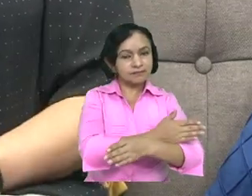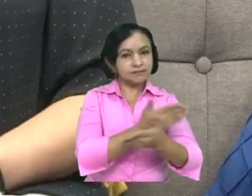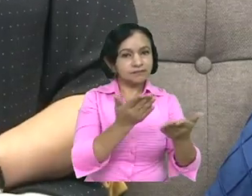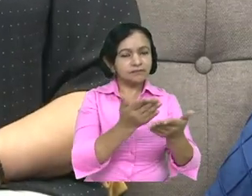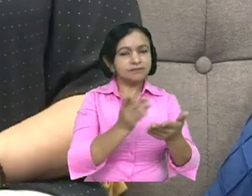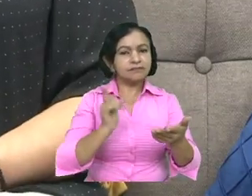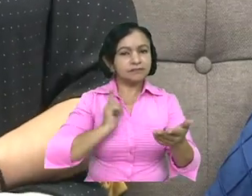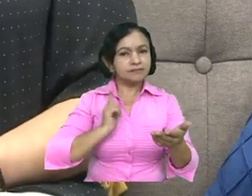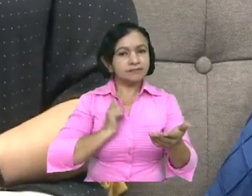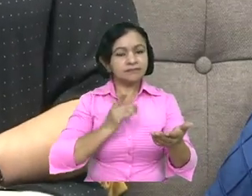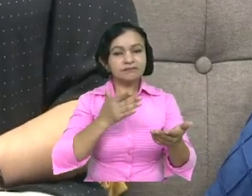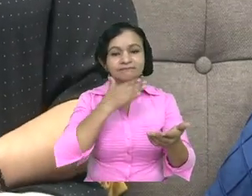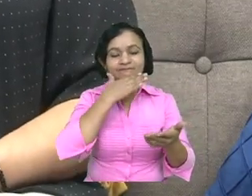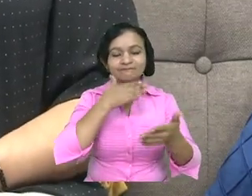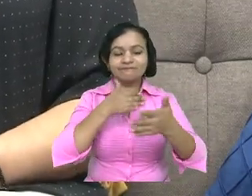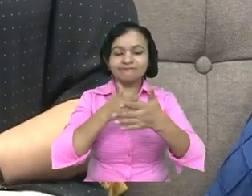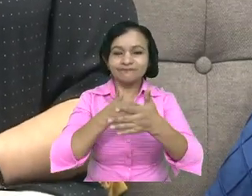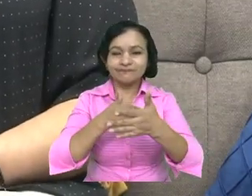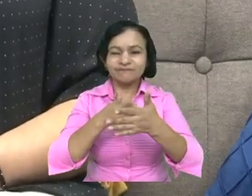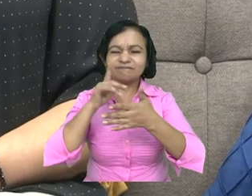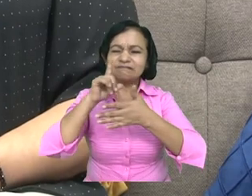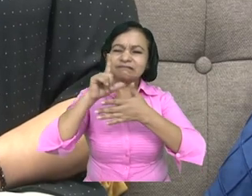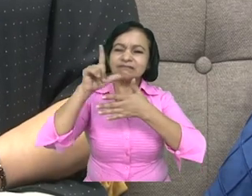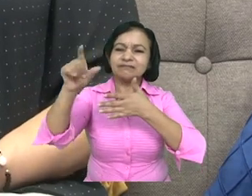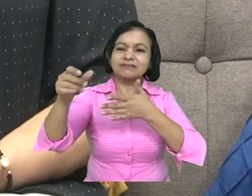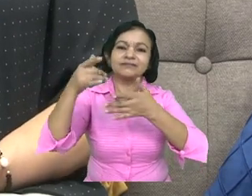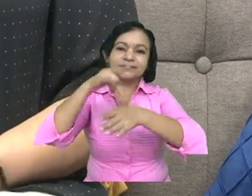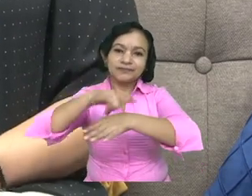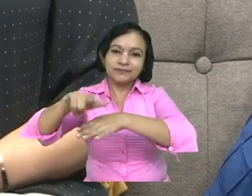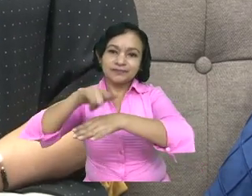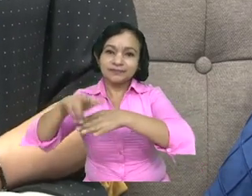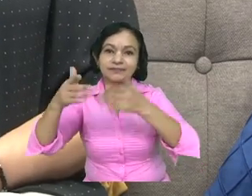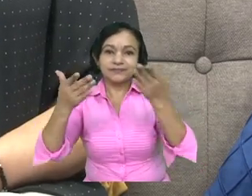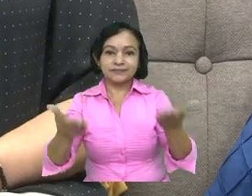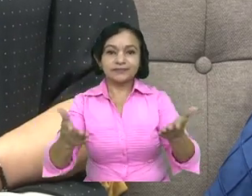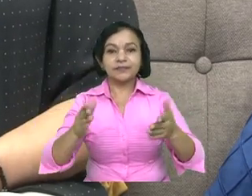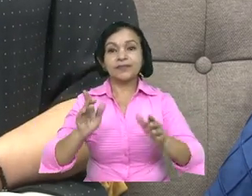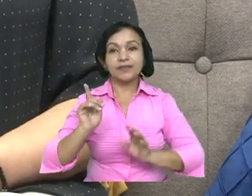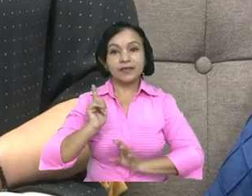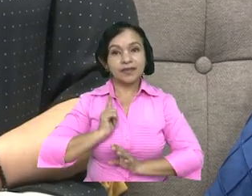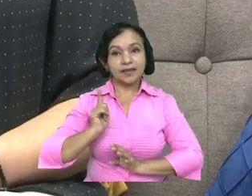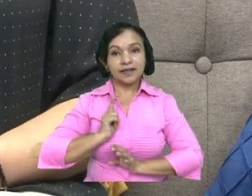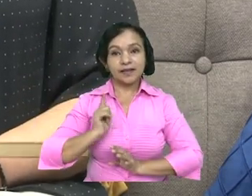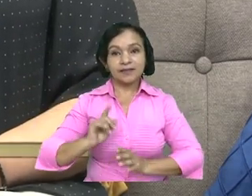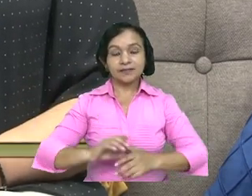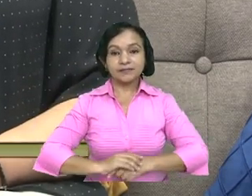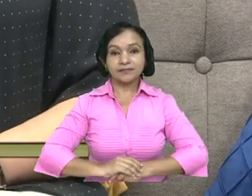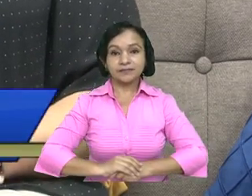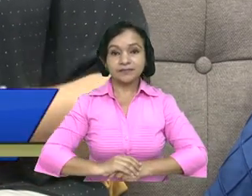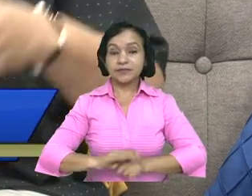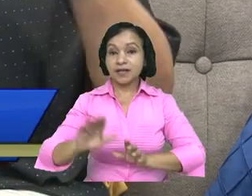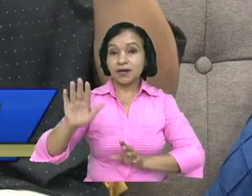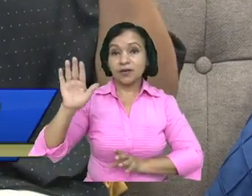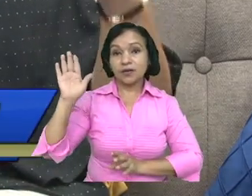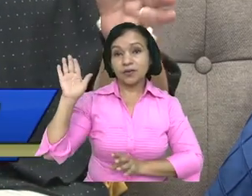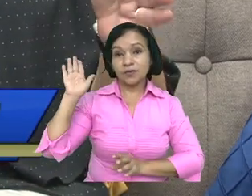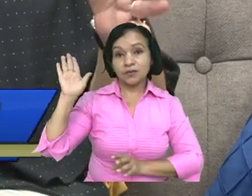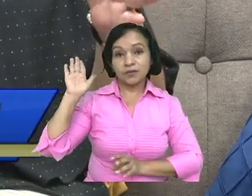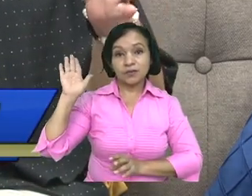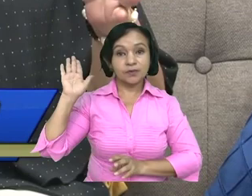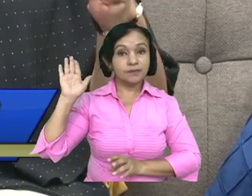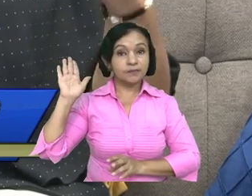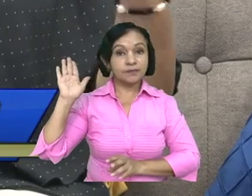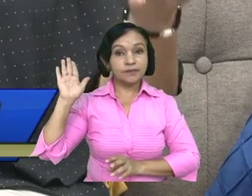estaba limitado, ¿verdad?, por muchas razones. Tenemos también el compromiso,